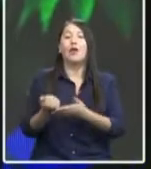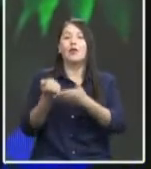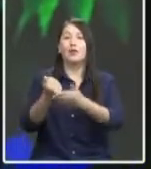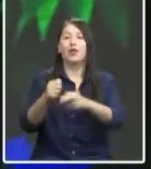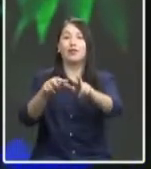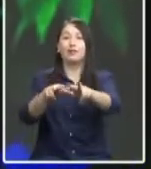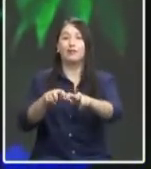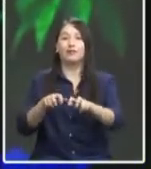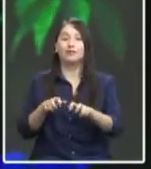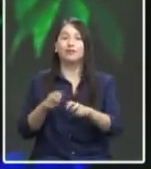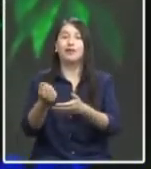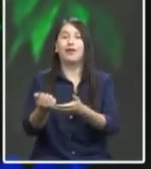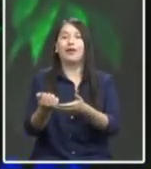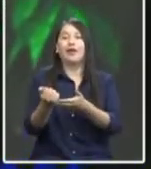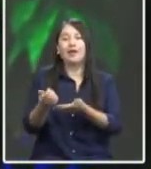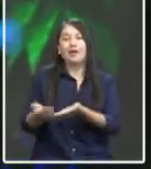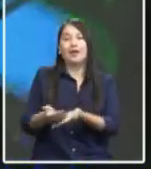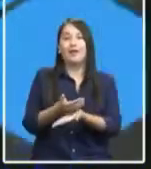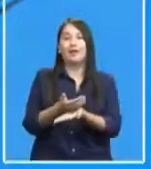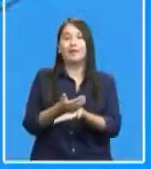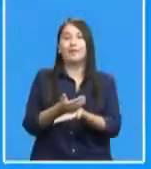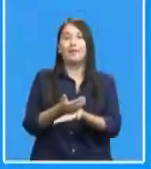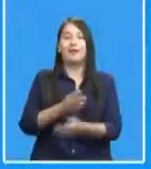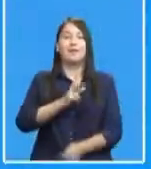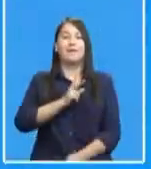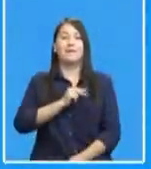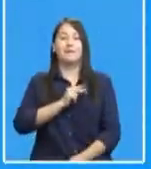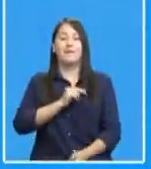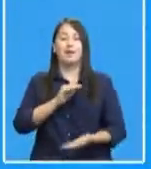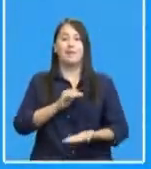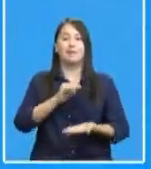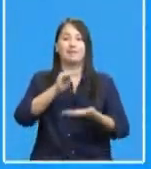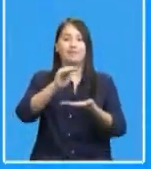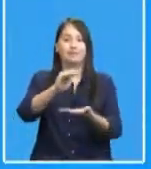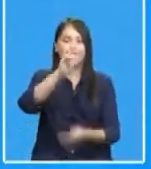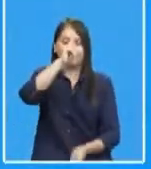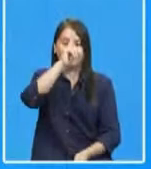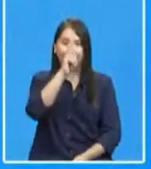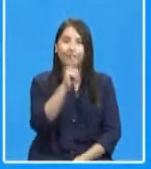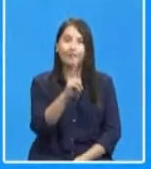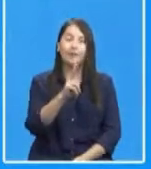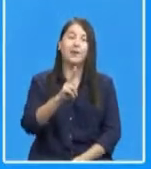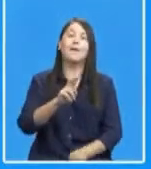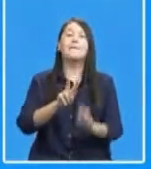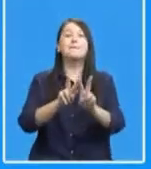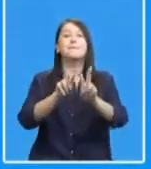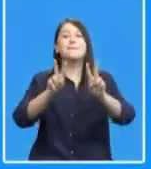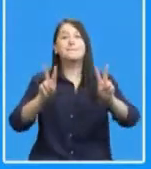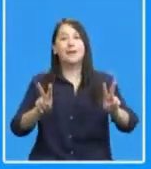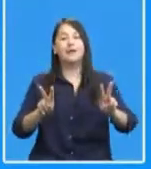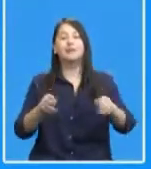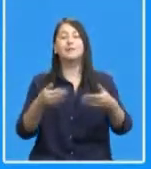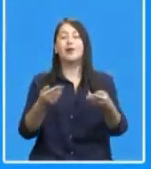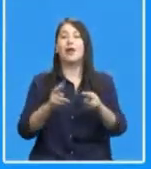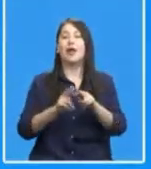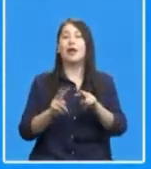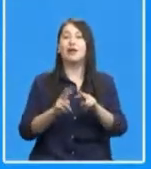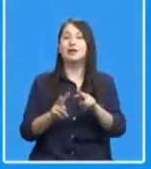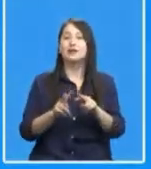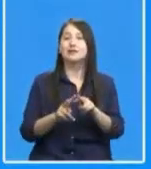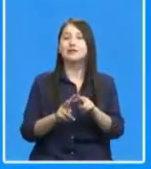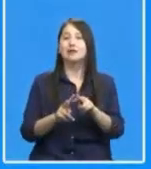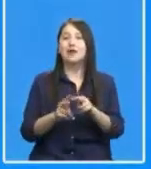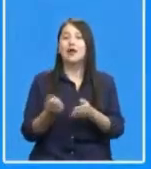ingresos. Recibe el Premio Nobel de la Paz por sus esfuerzos para crear un ambiente de desarrollo social y económico.